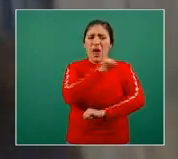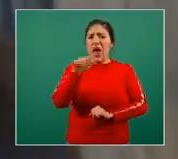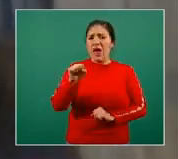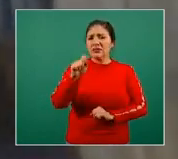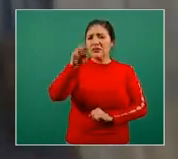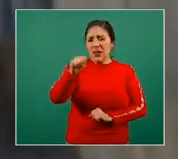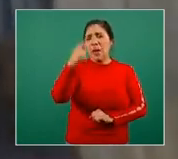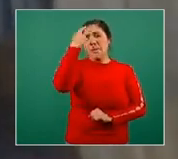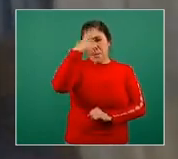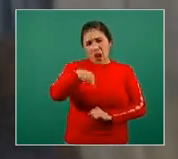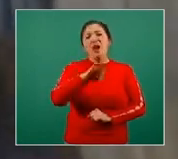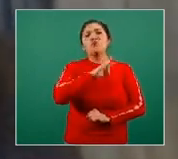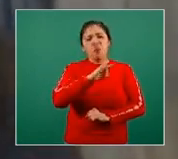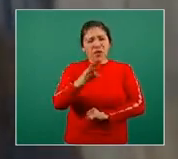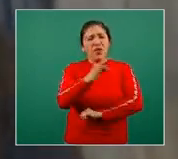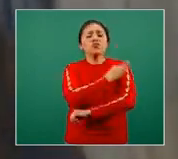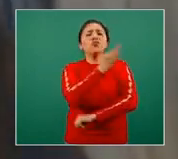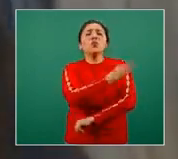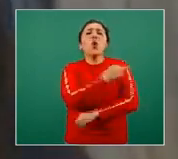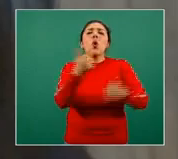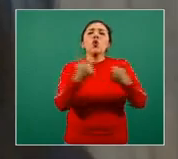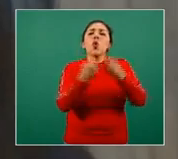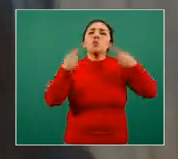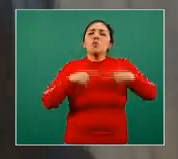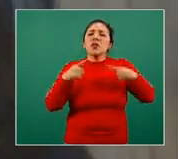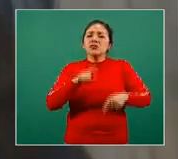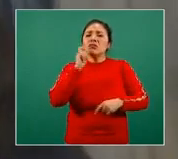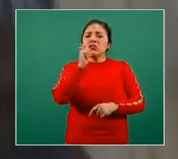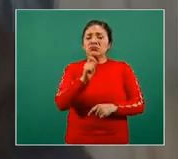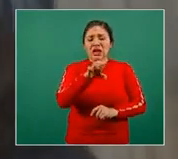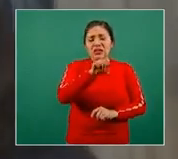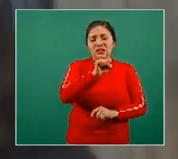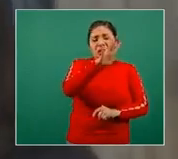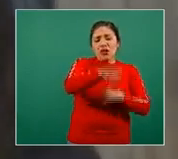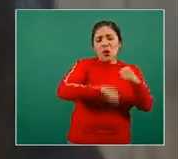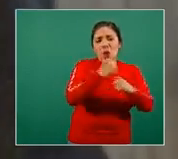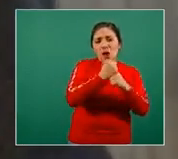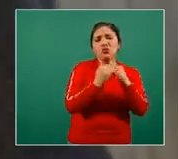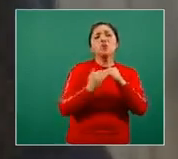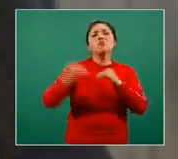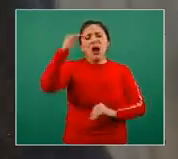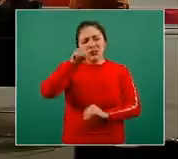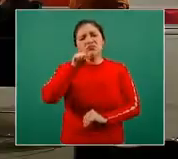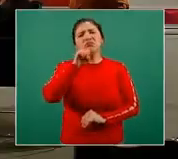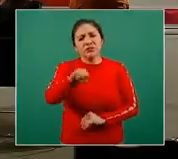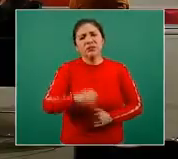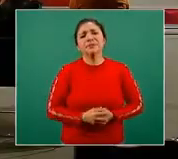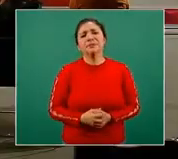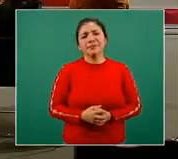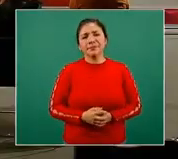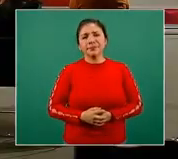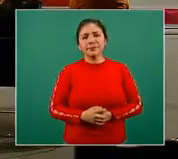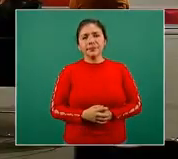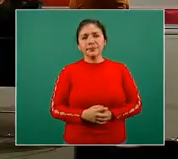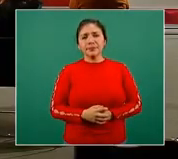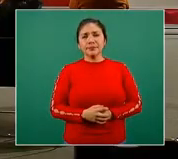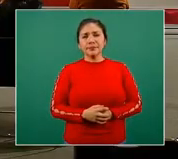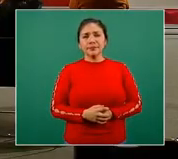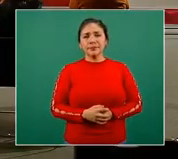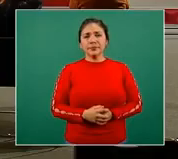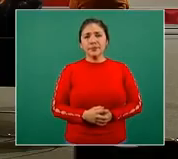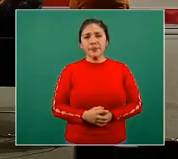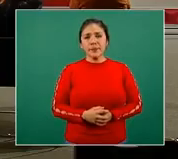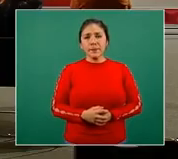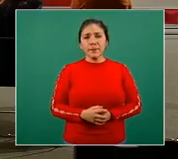uso en personas de 65 años y más. La siguiente, por favor.